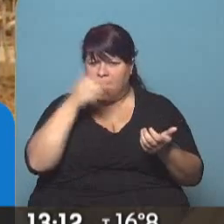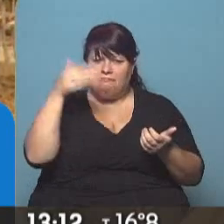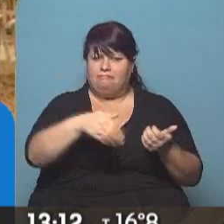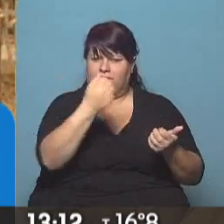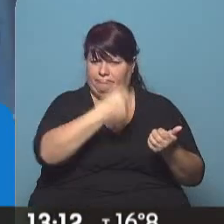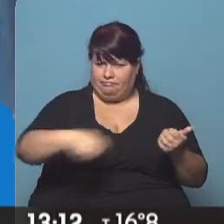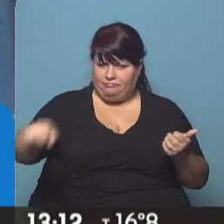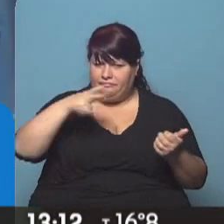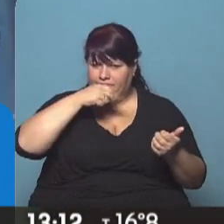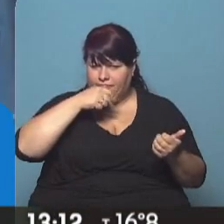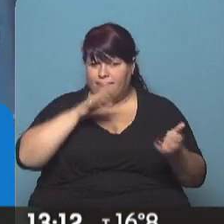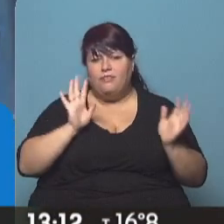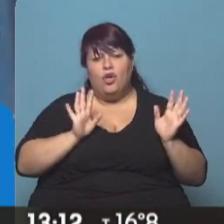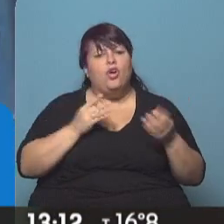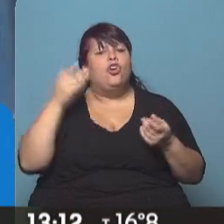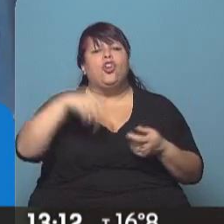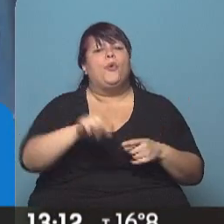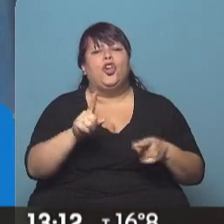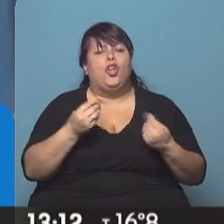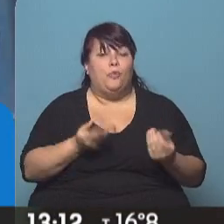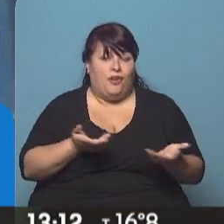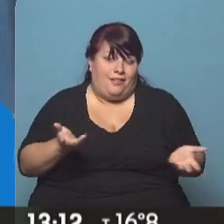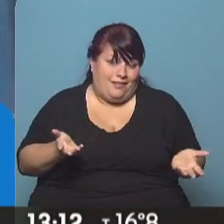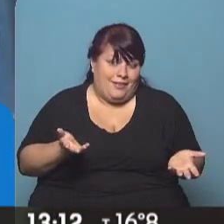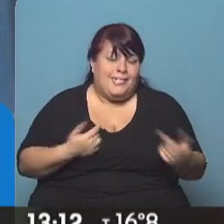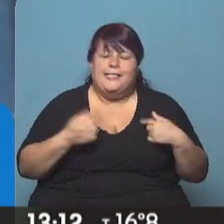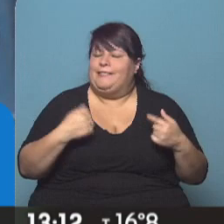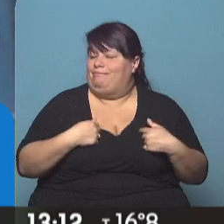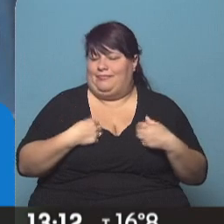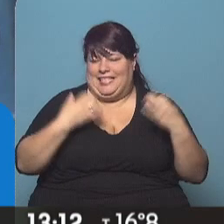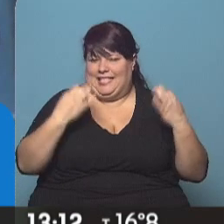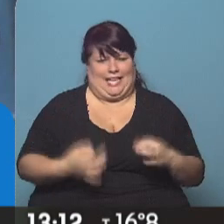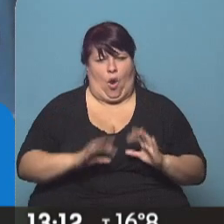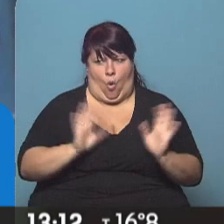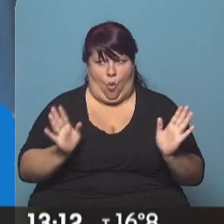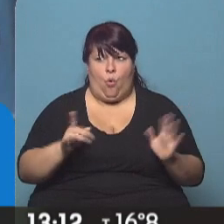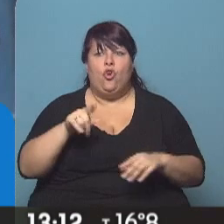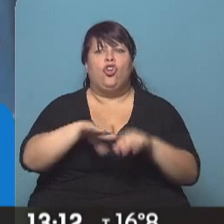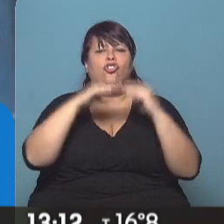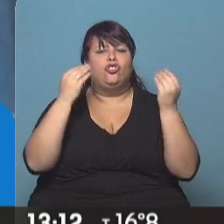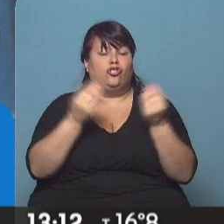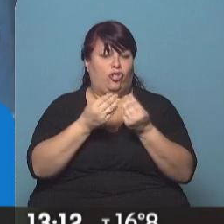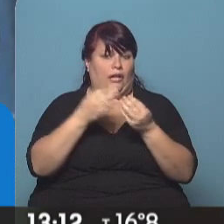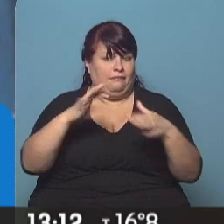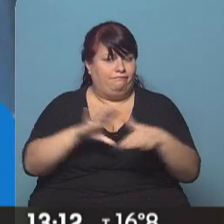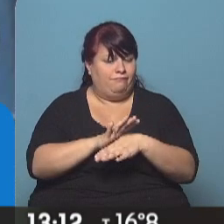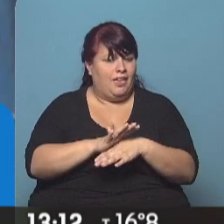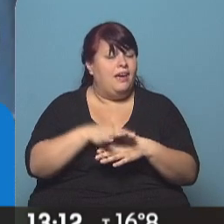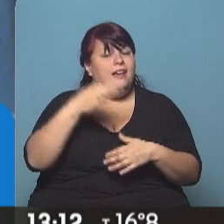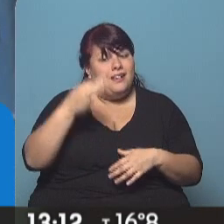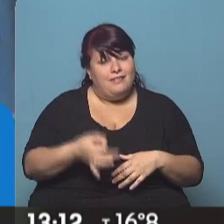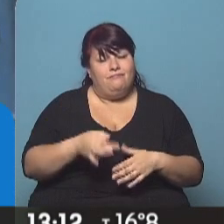presentaba nadie porque no se presentaban yo no tengo ninguna duda porque el número si bien era correcto